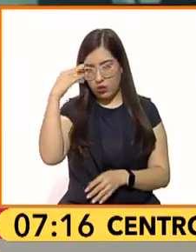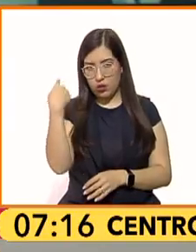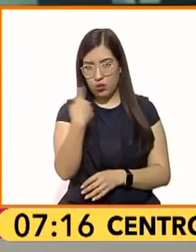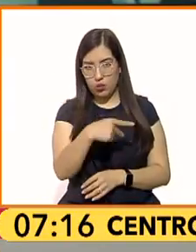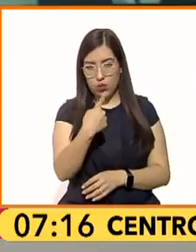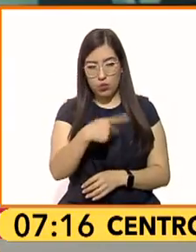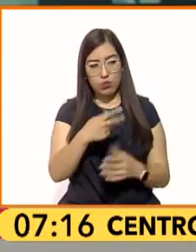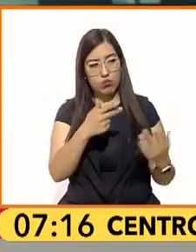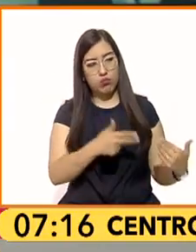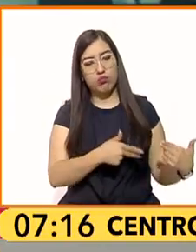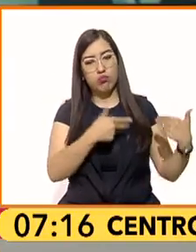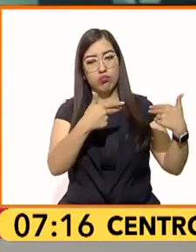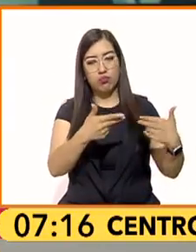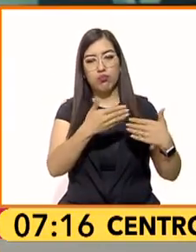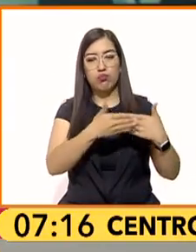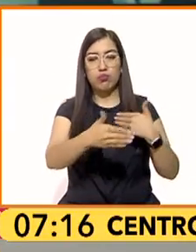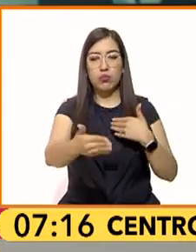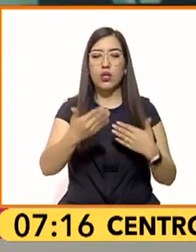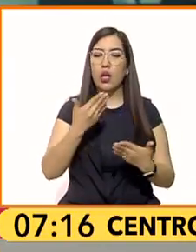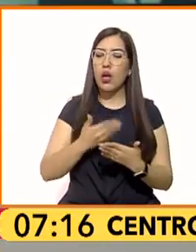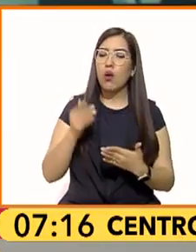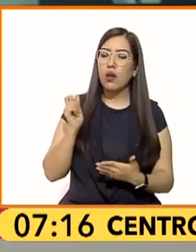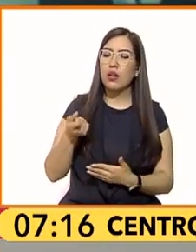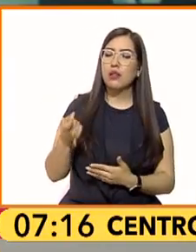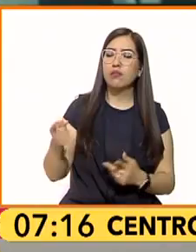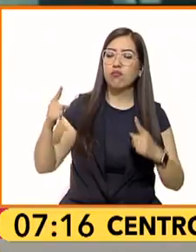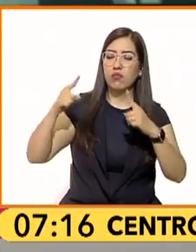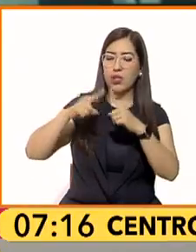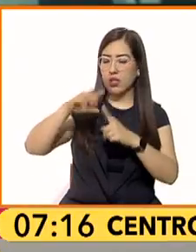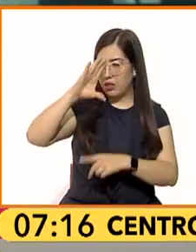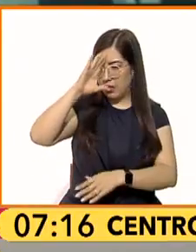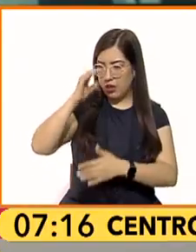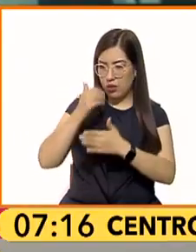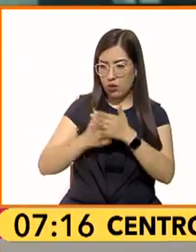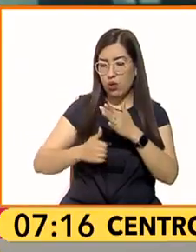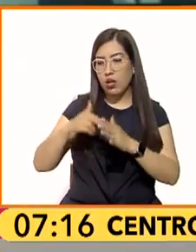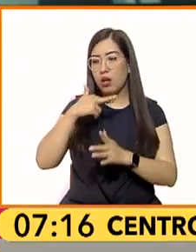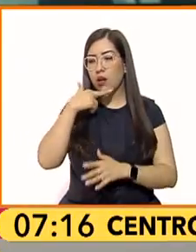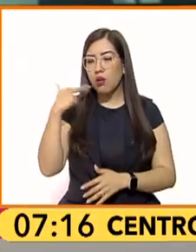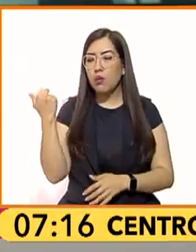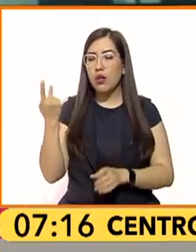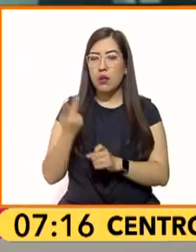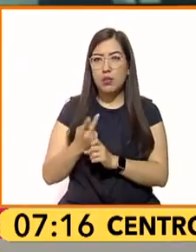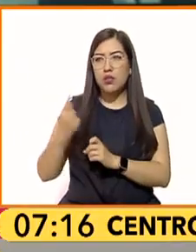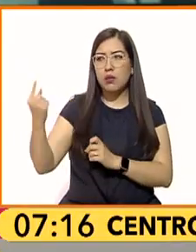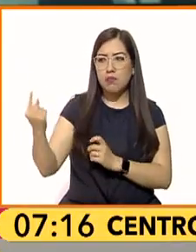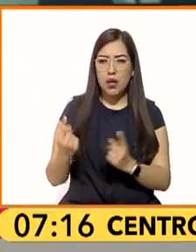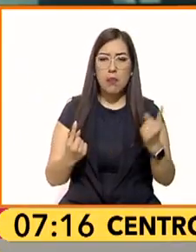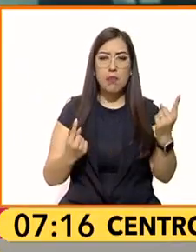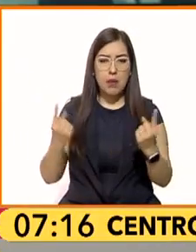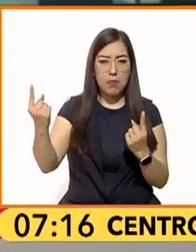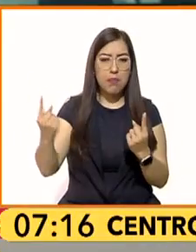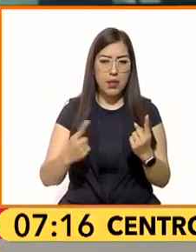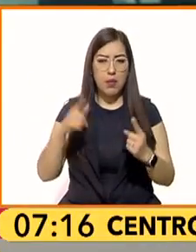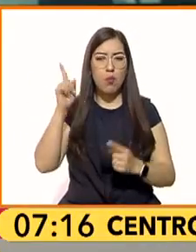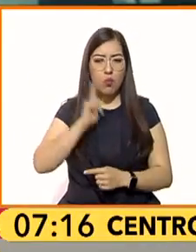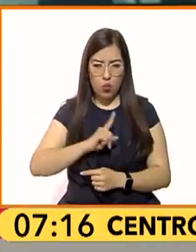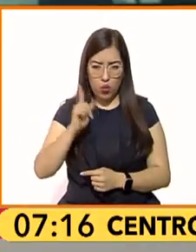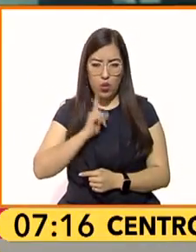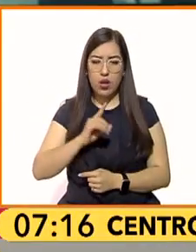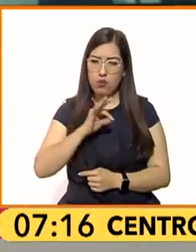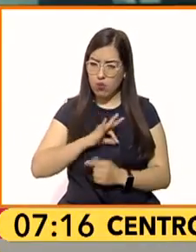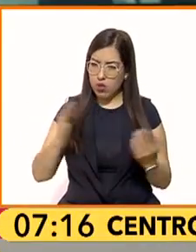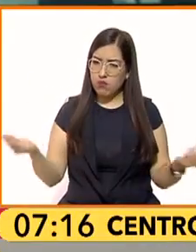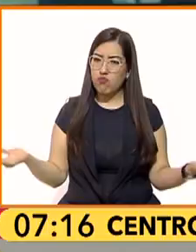legados. El tema de las mujeres en la curia romana, dice el Papa, que vayan entrando, que pasen las